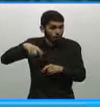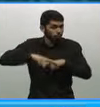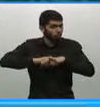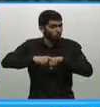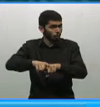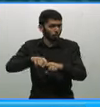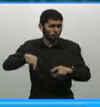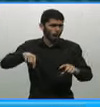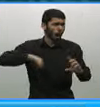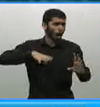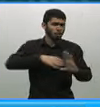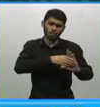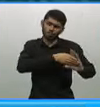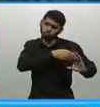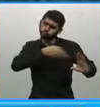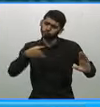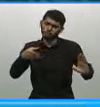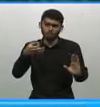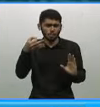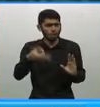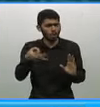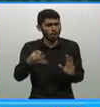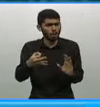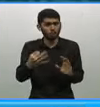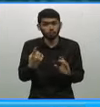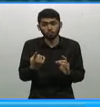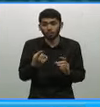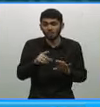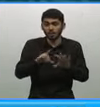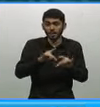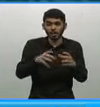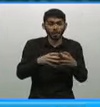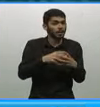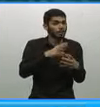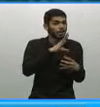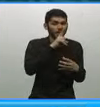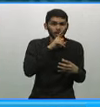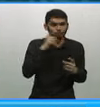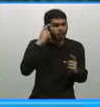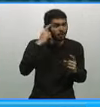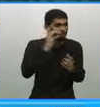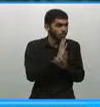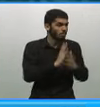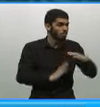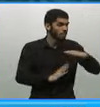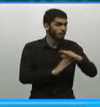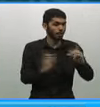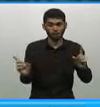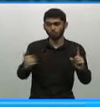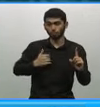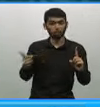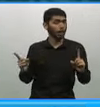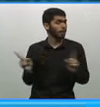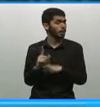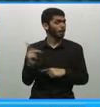un gran año y que es considerado por el Tata Martino como uno de los reemplazantes de Javier Mascherano y